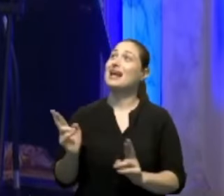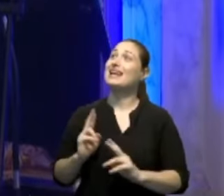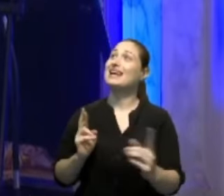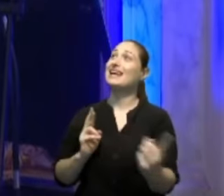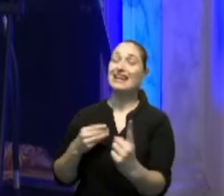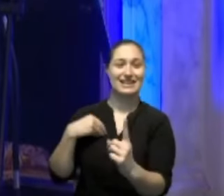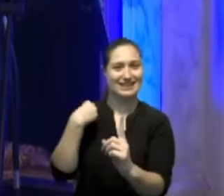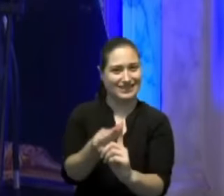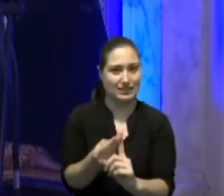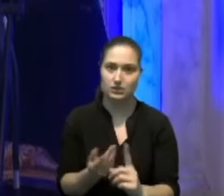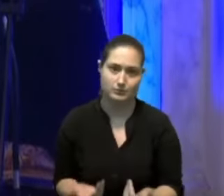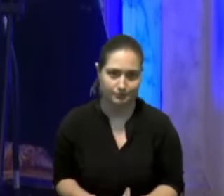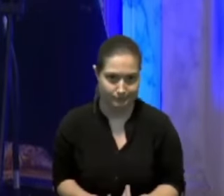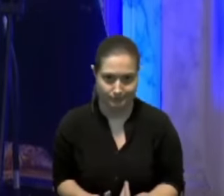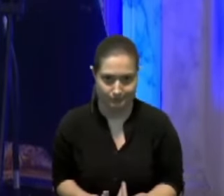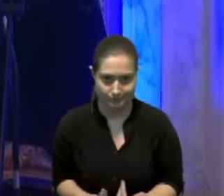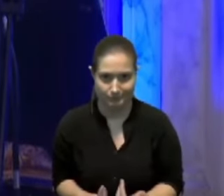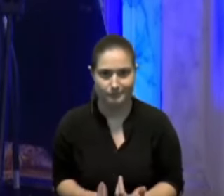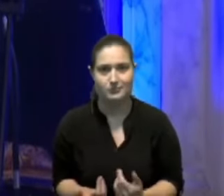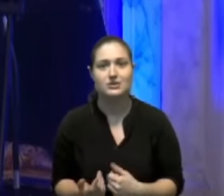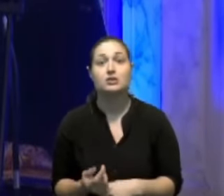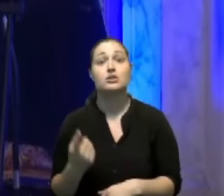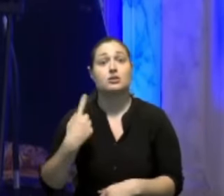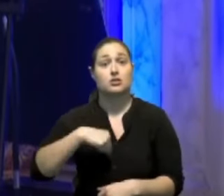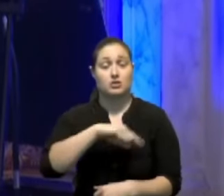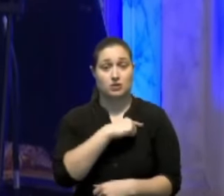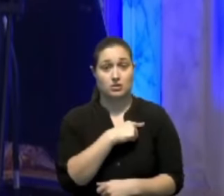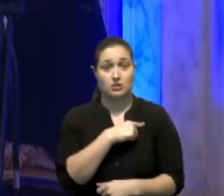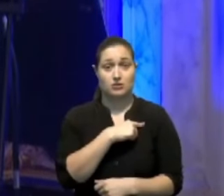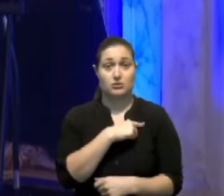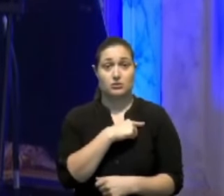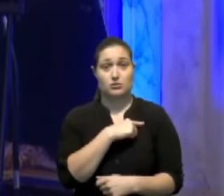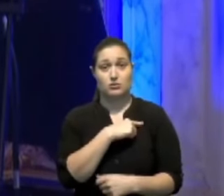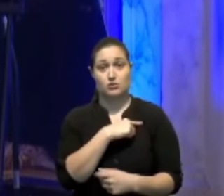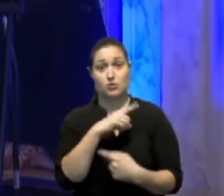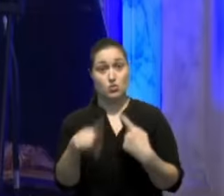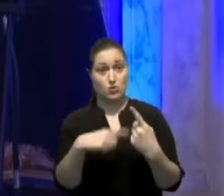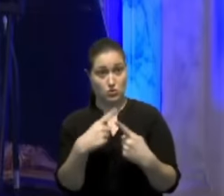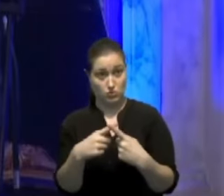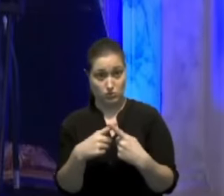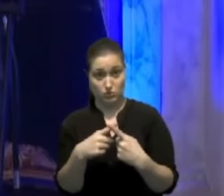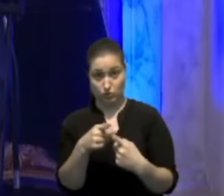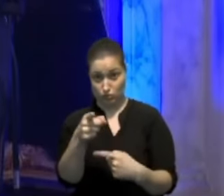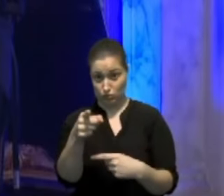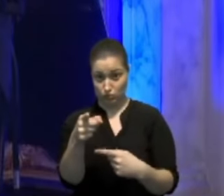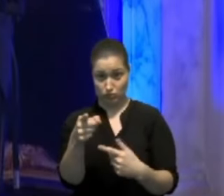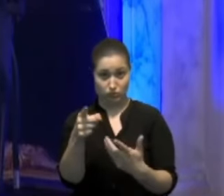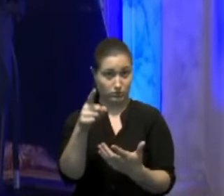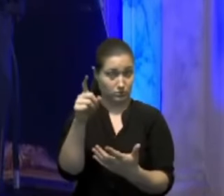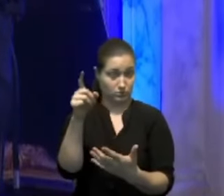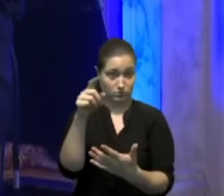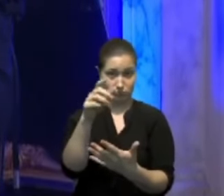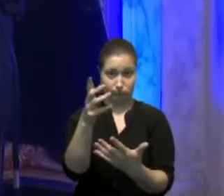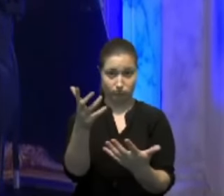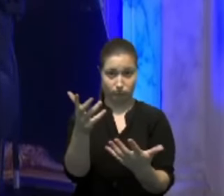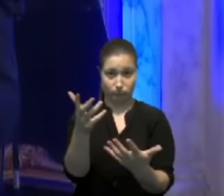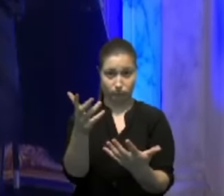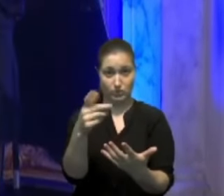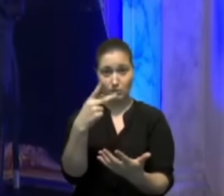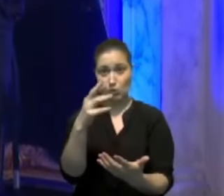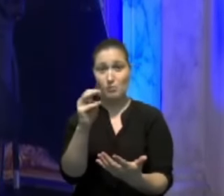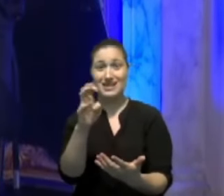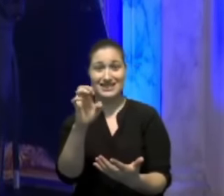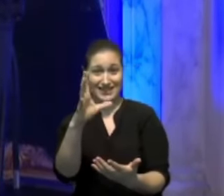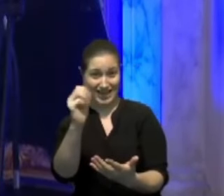los suplidores salen a comprar esos medicamentos una vez ya son adjudicados en los procesos de licitación pública nacional a través de promesecal